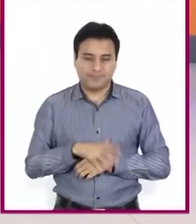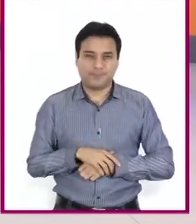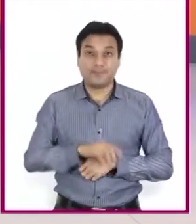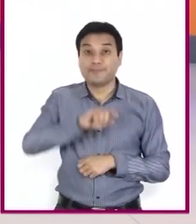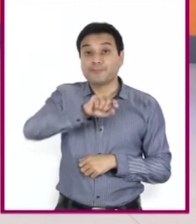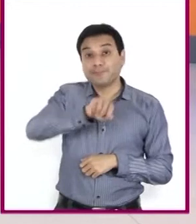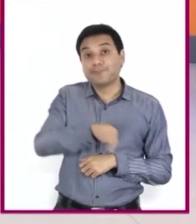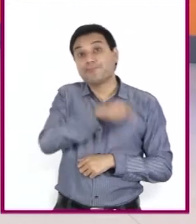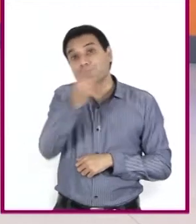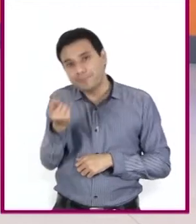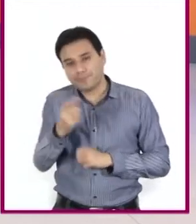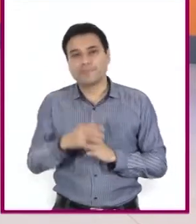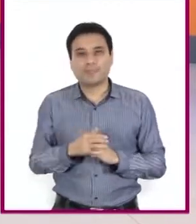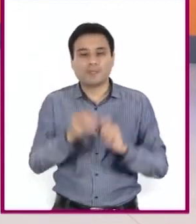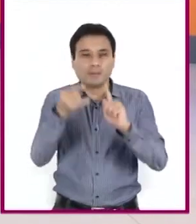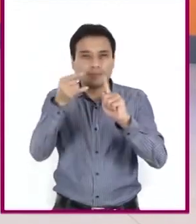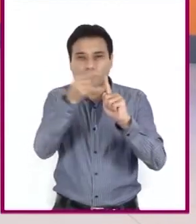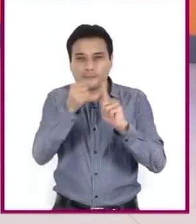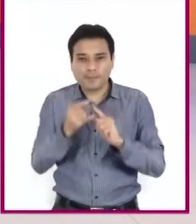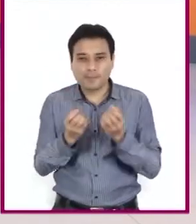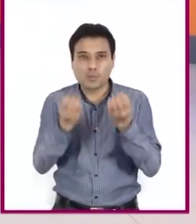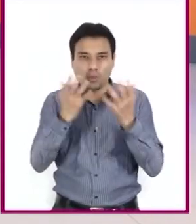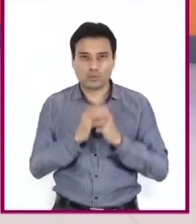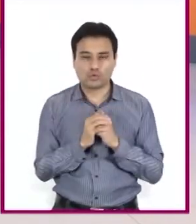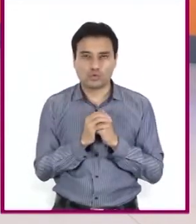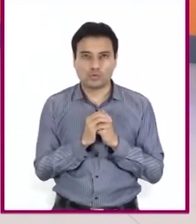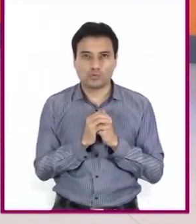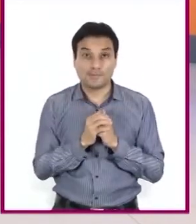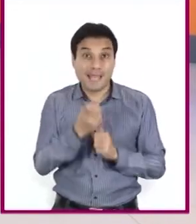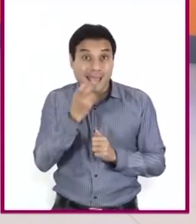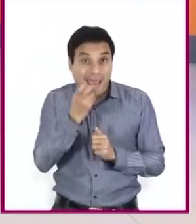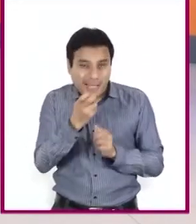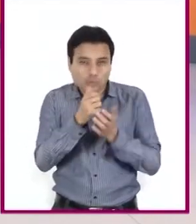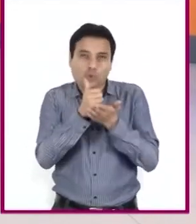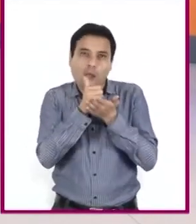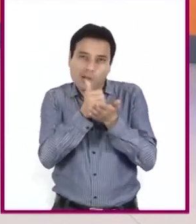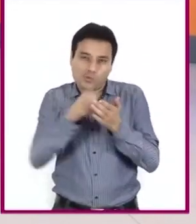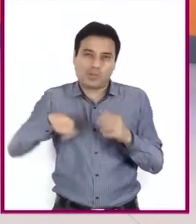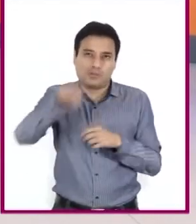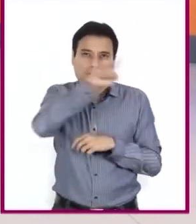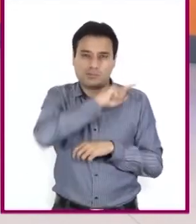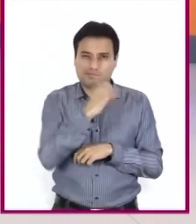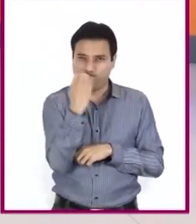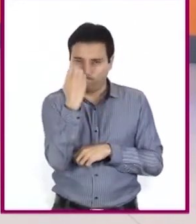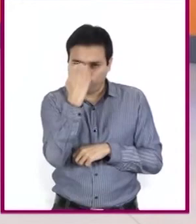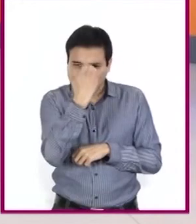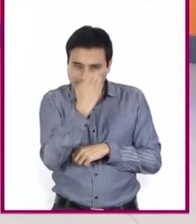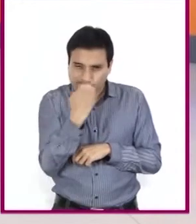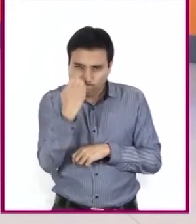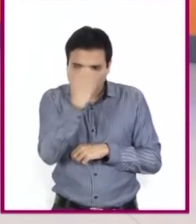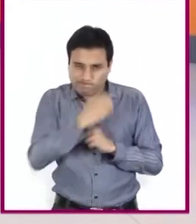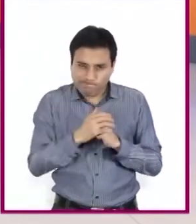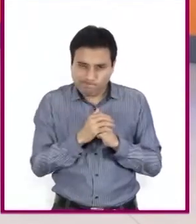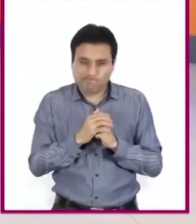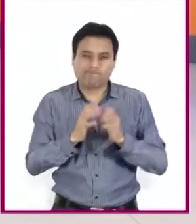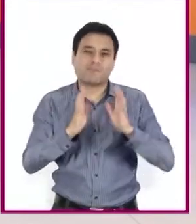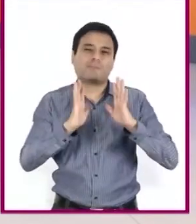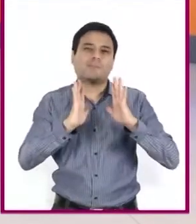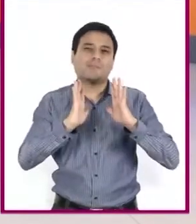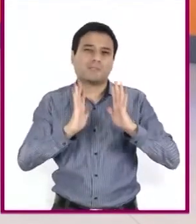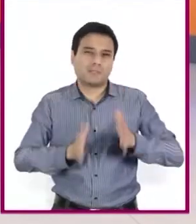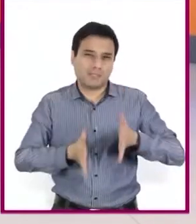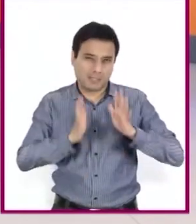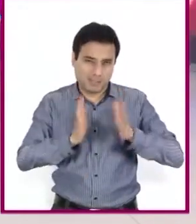la segunda columna. Y esto nos permite observar y analizar para deducir la